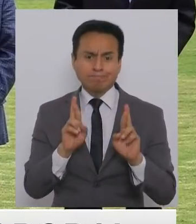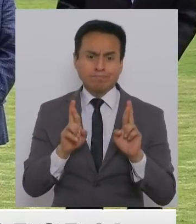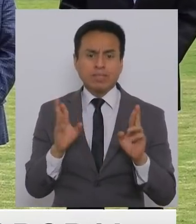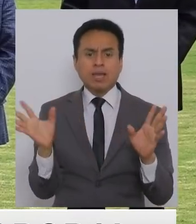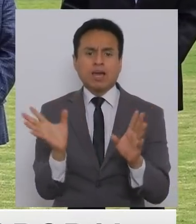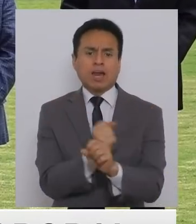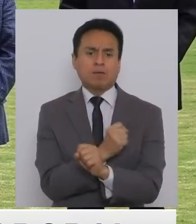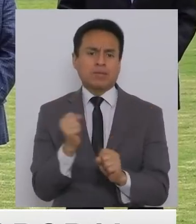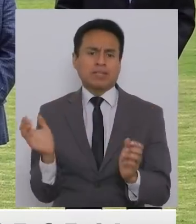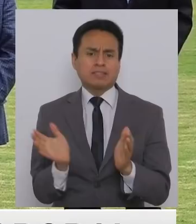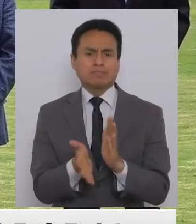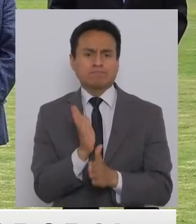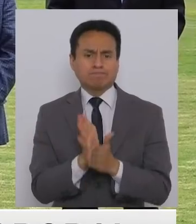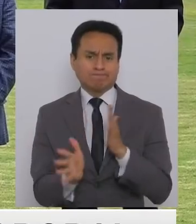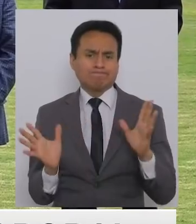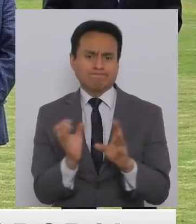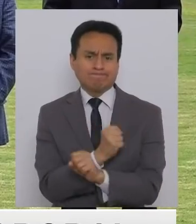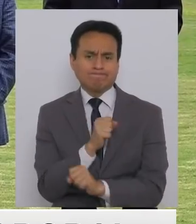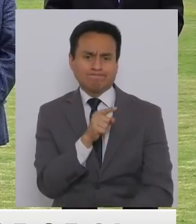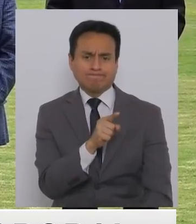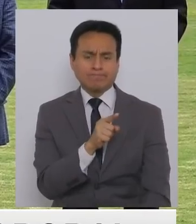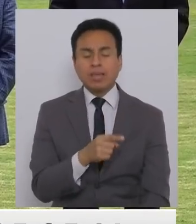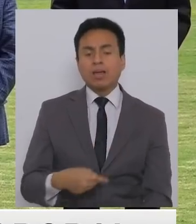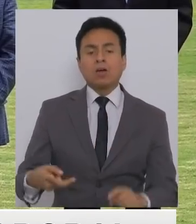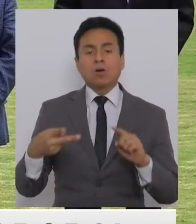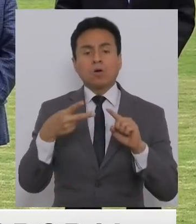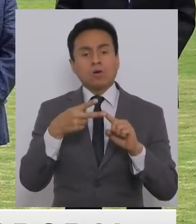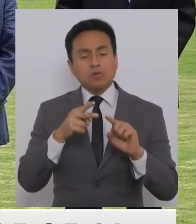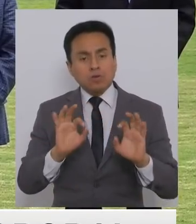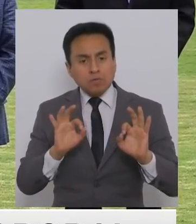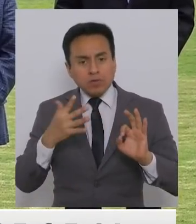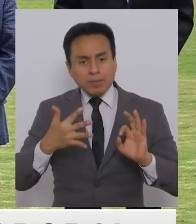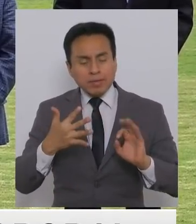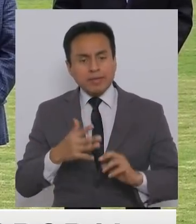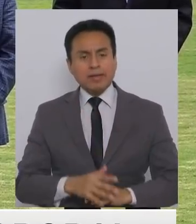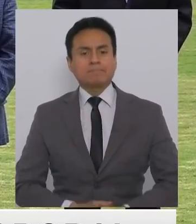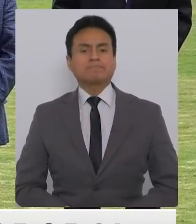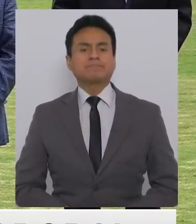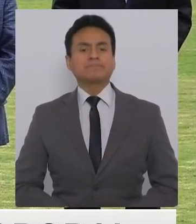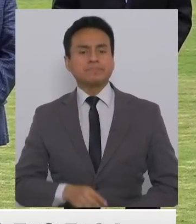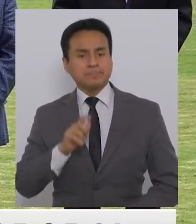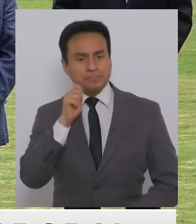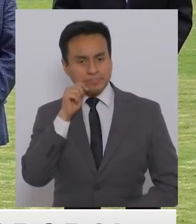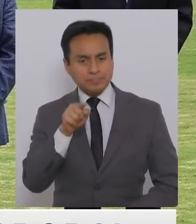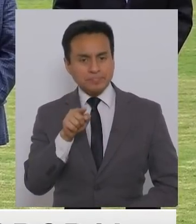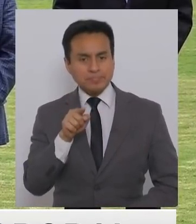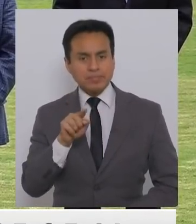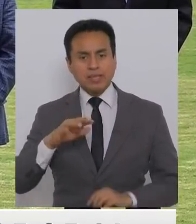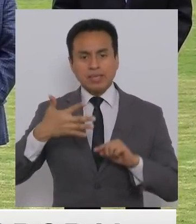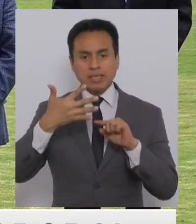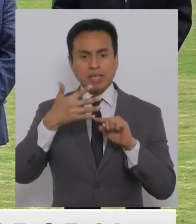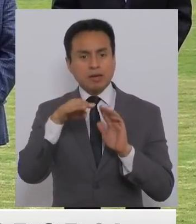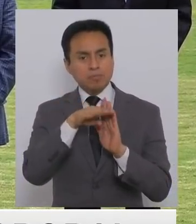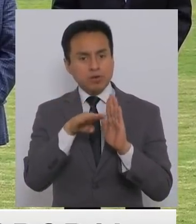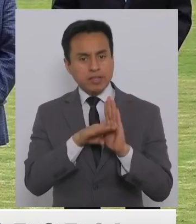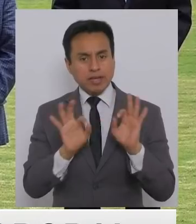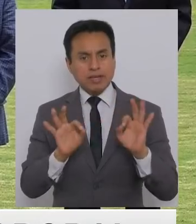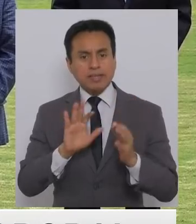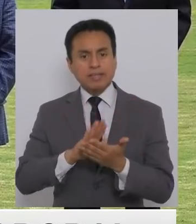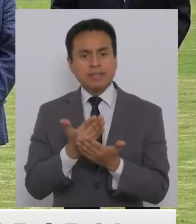rapidez. Otro elemento fundamental, y es nuestra quinta prioridad, es el tema de la